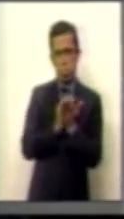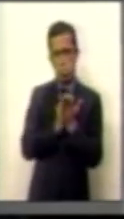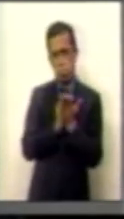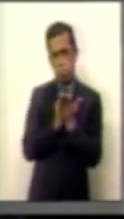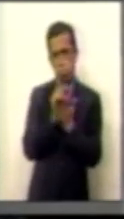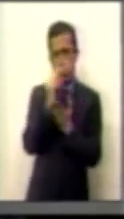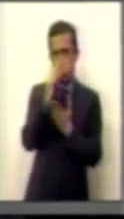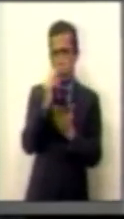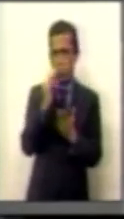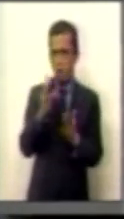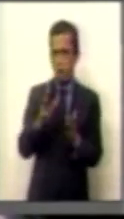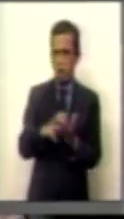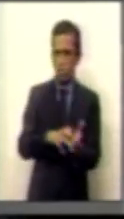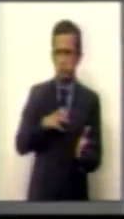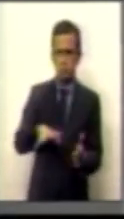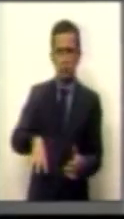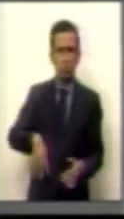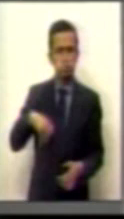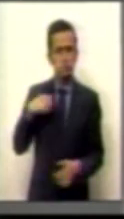abusivas.